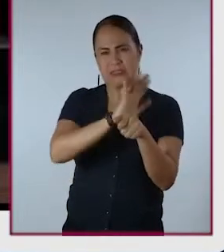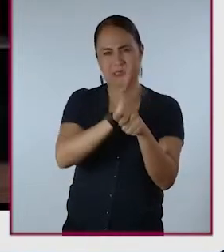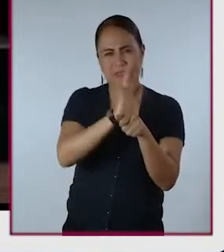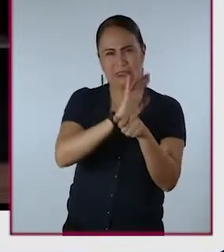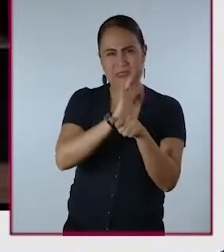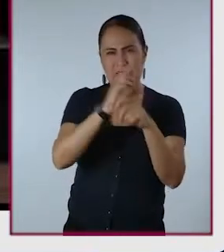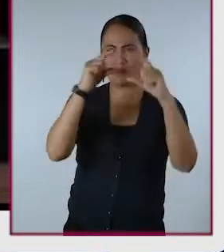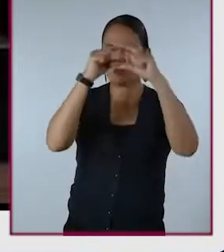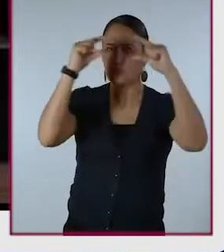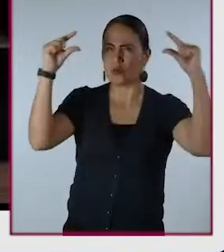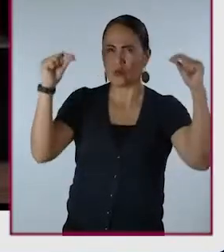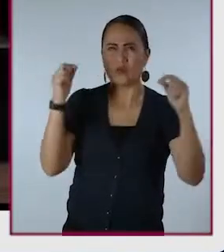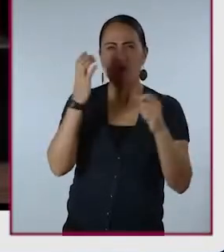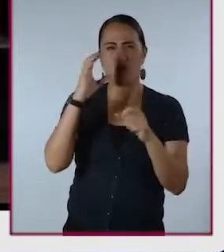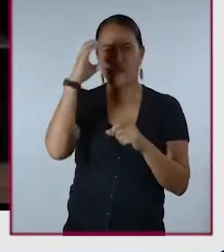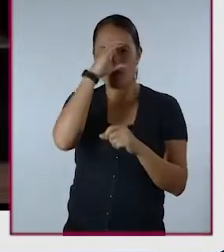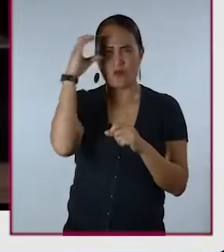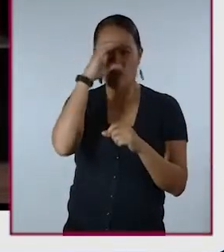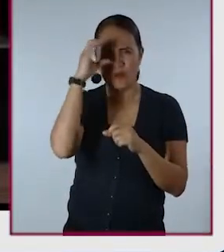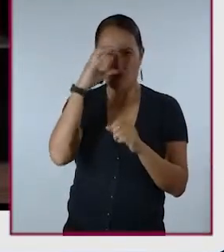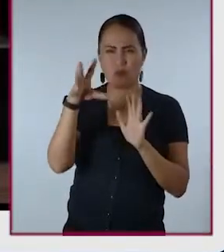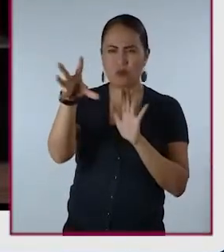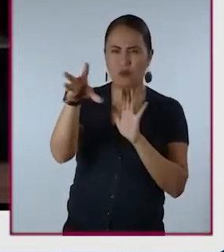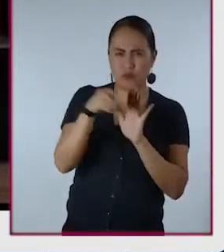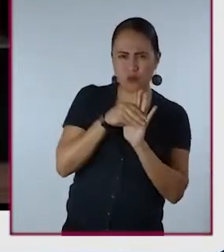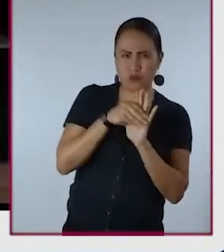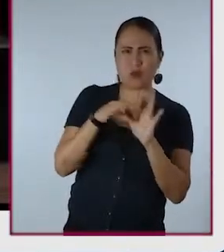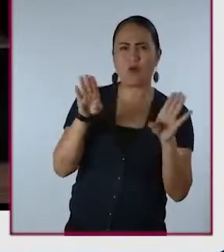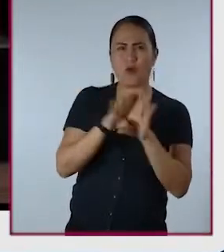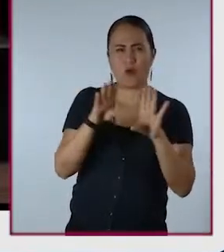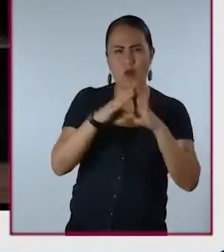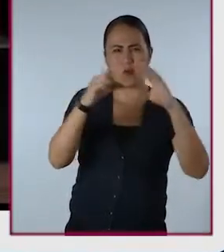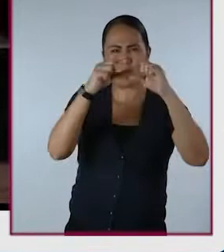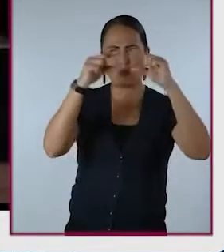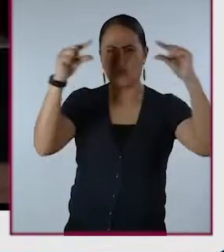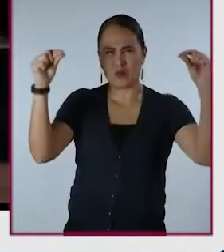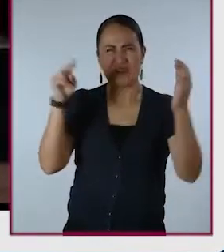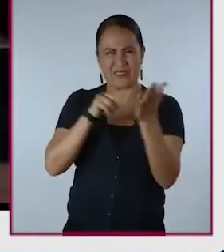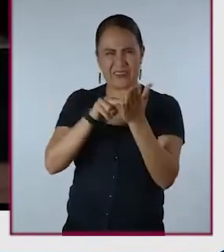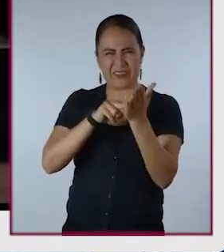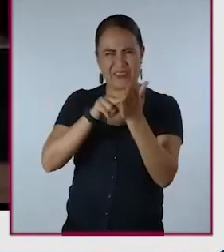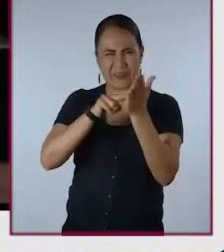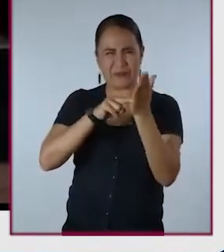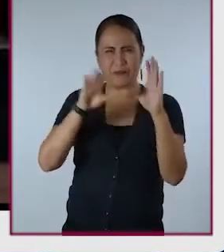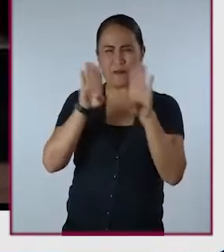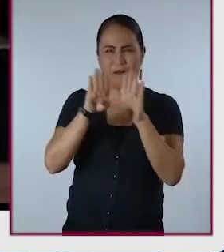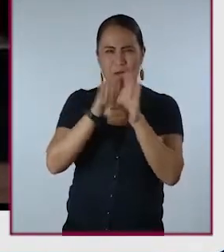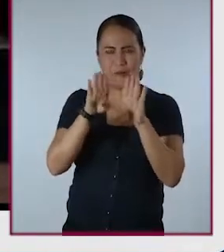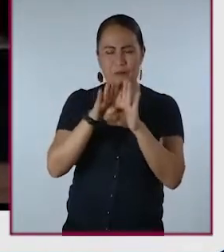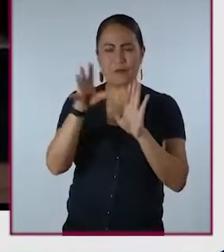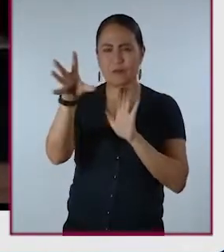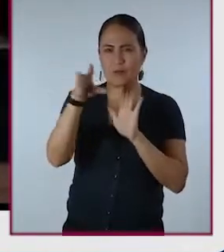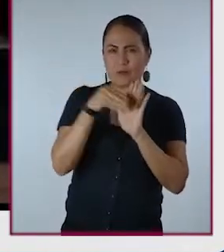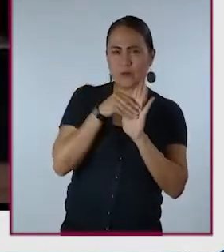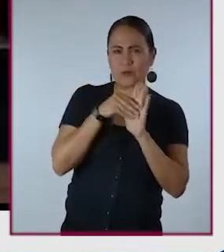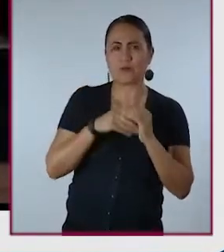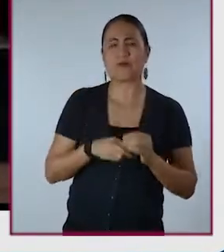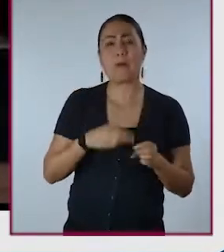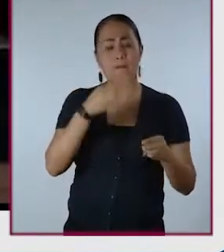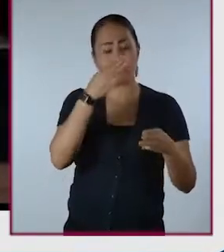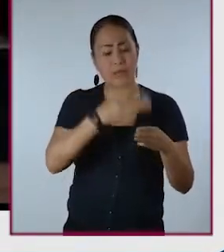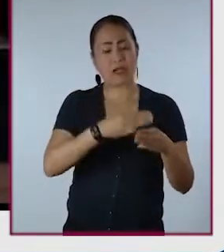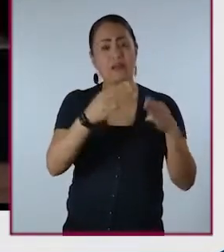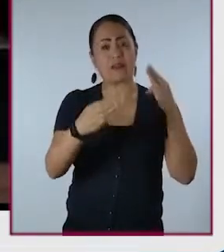fotográficos copiaban sus películas o sus negativos o sus impresiones positivas en